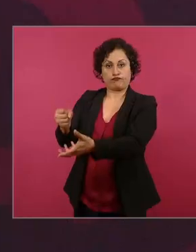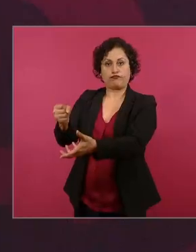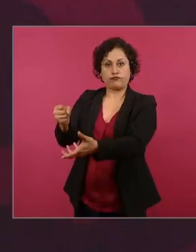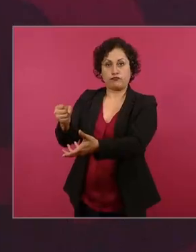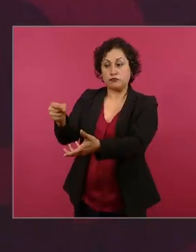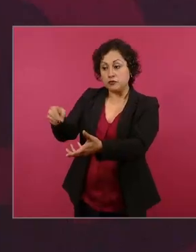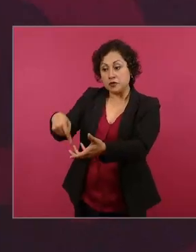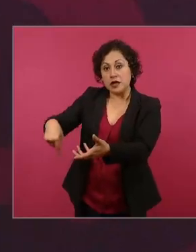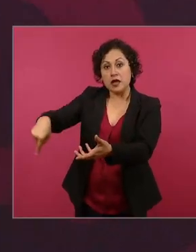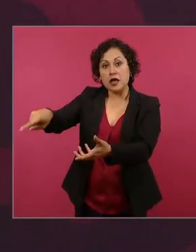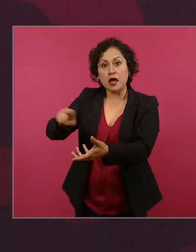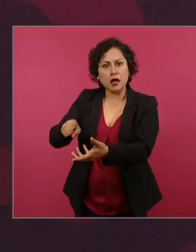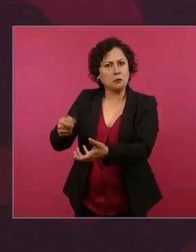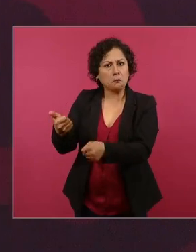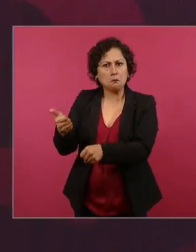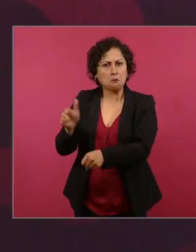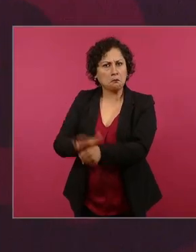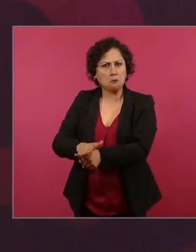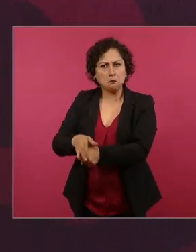ellos lo administran,